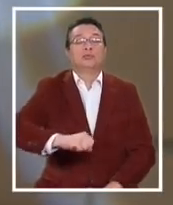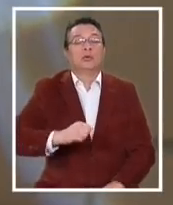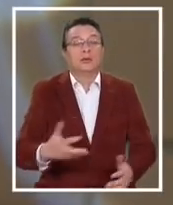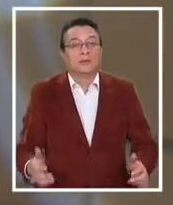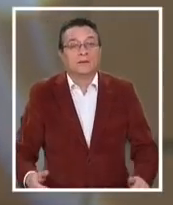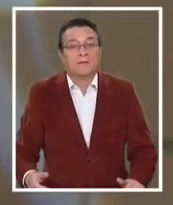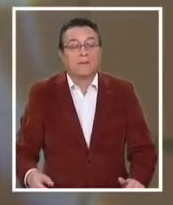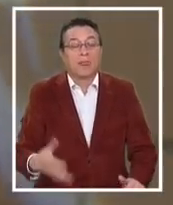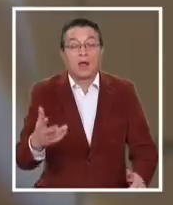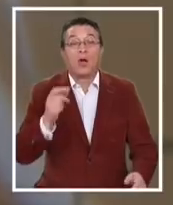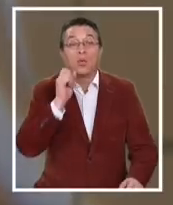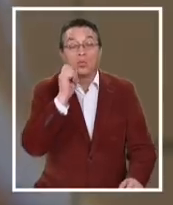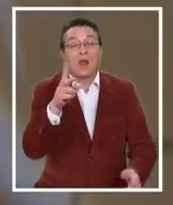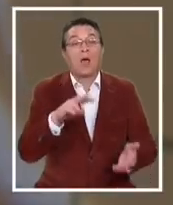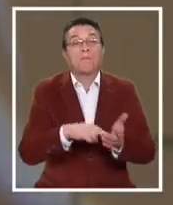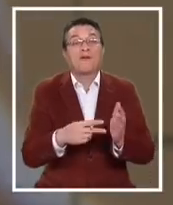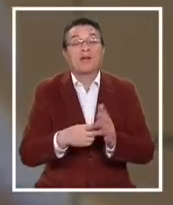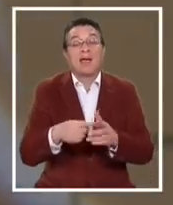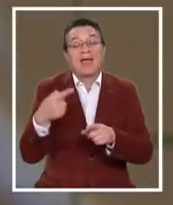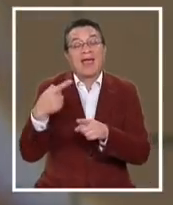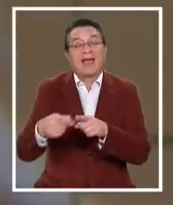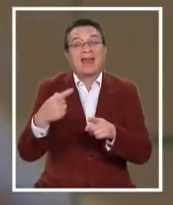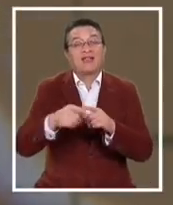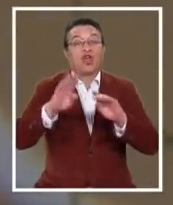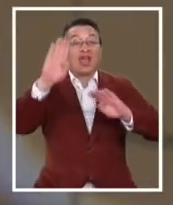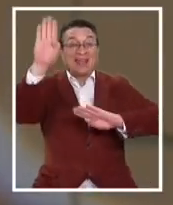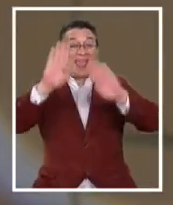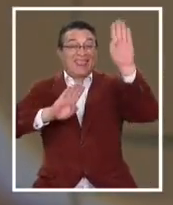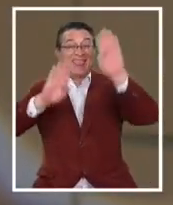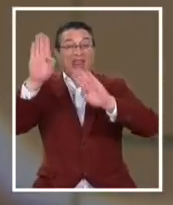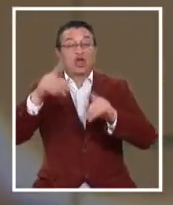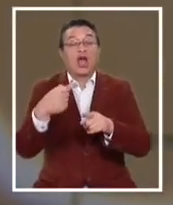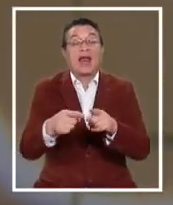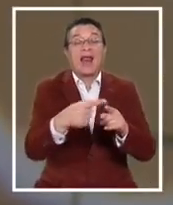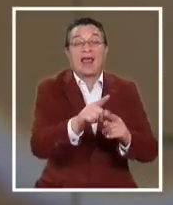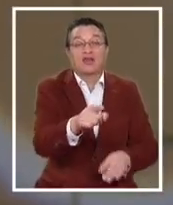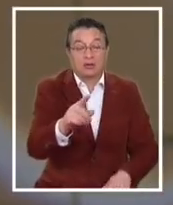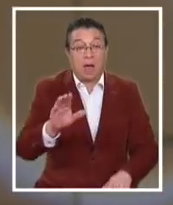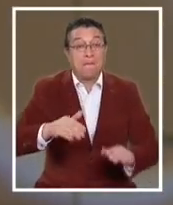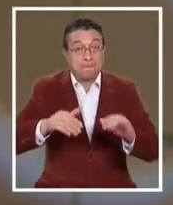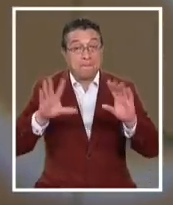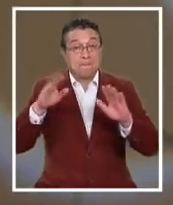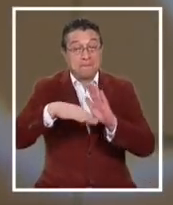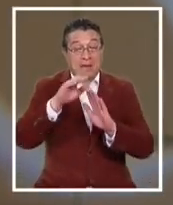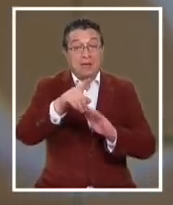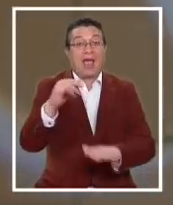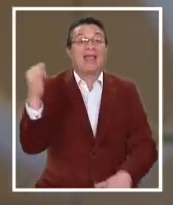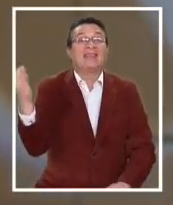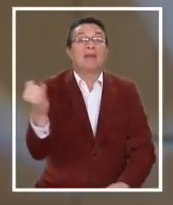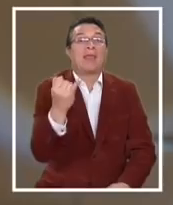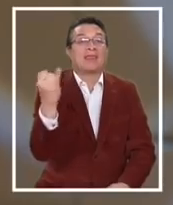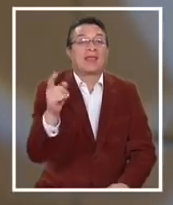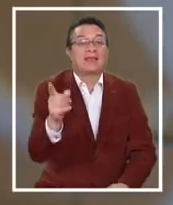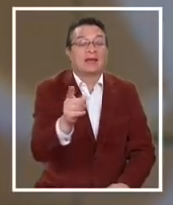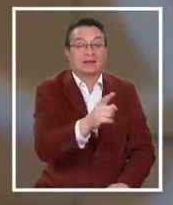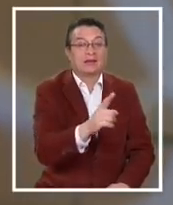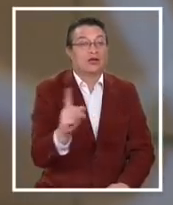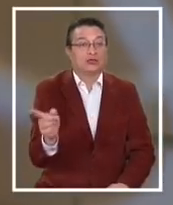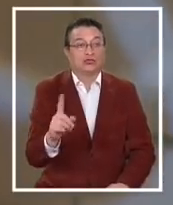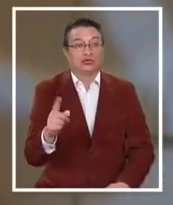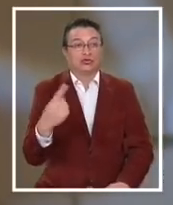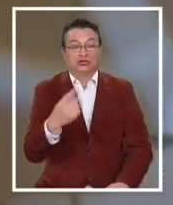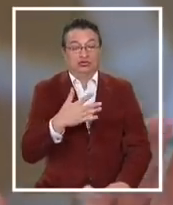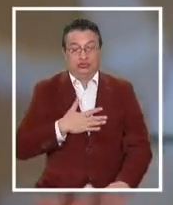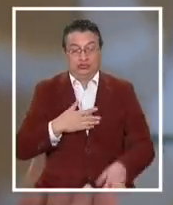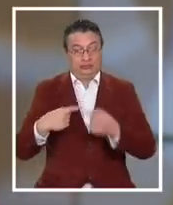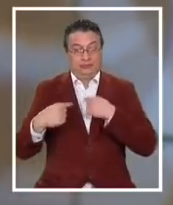¿Cuál es el problema con el tema de los créditos de quienes son candidatos? Que la mayoría de los candidatos hoy día son independientes. No somos